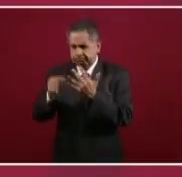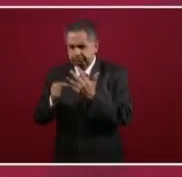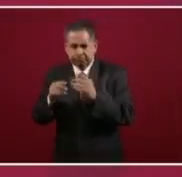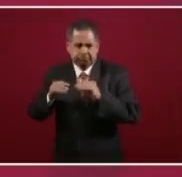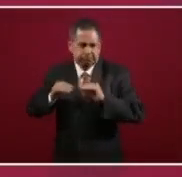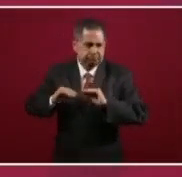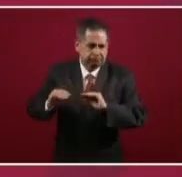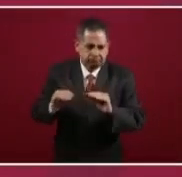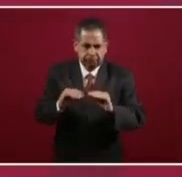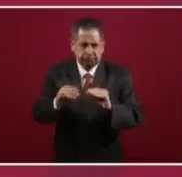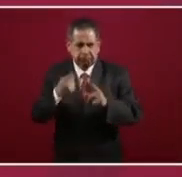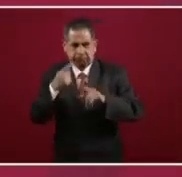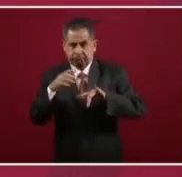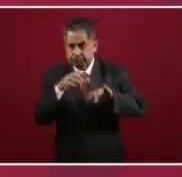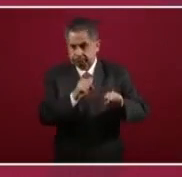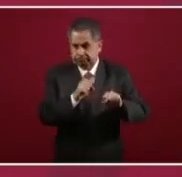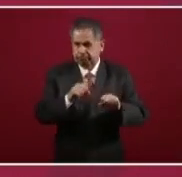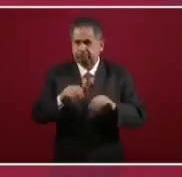operativo